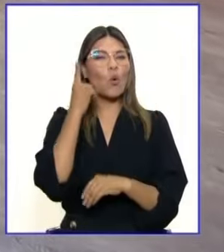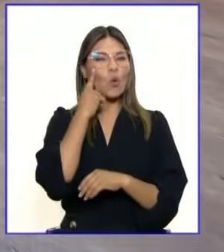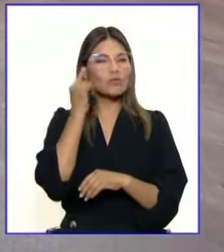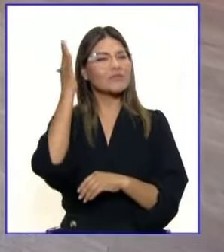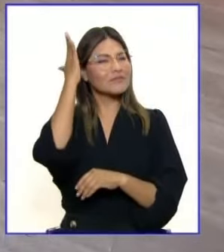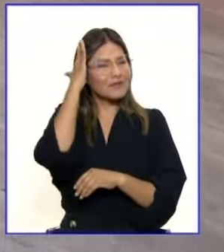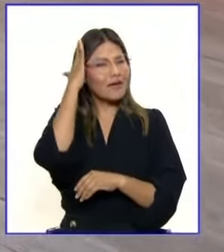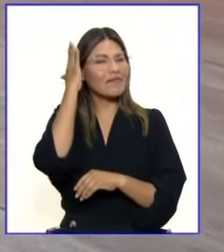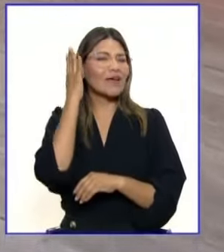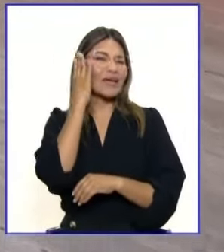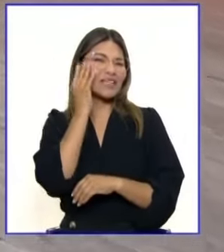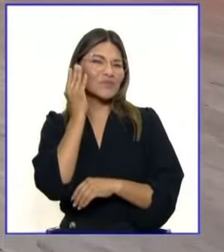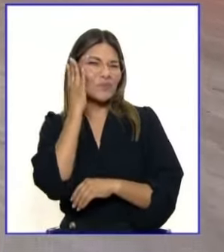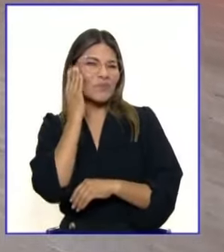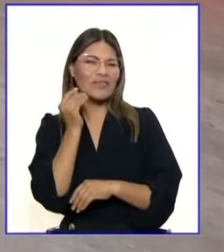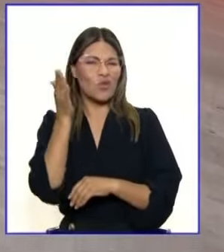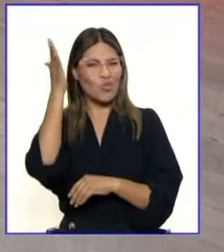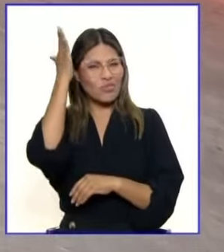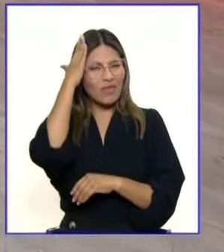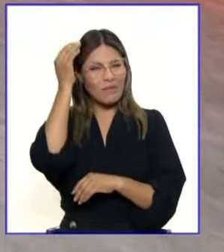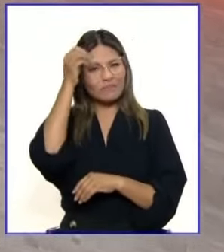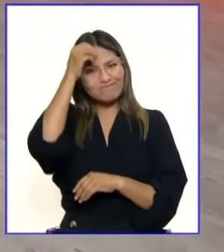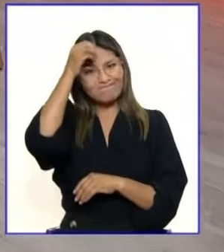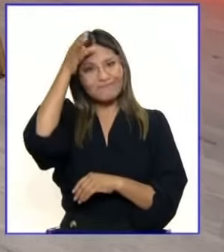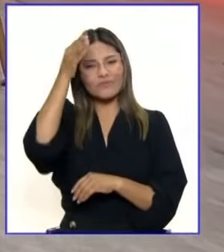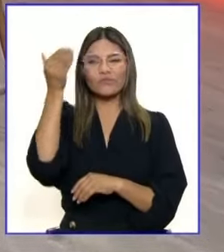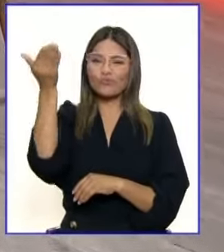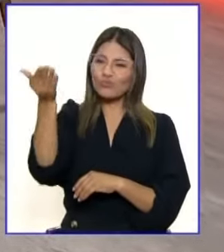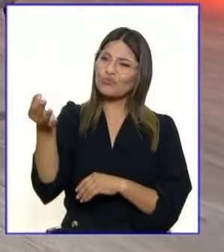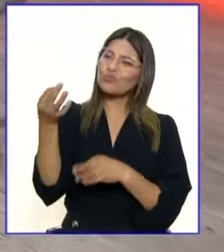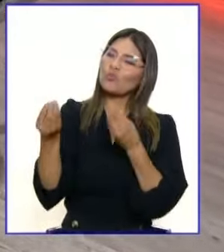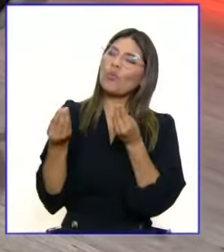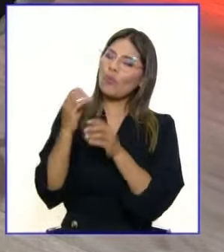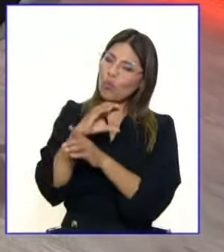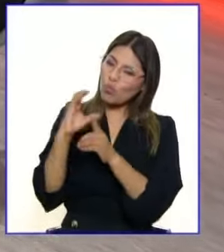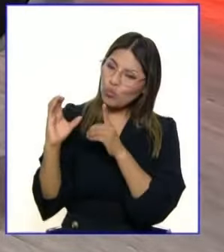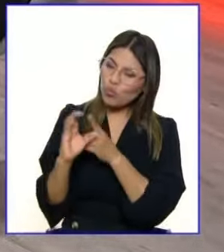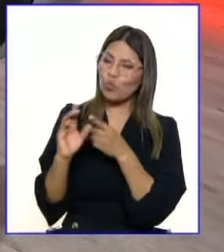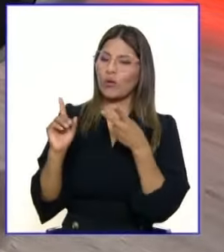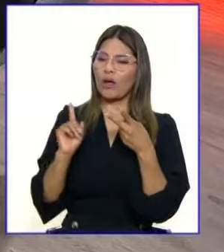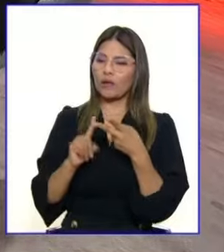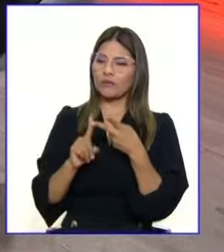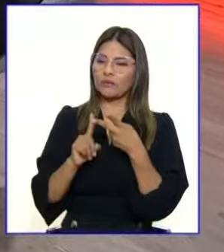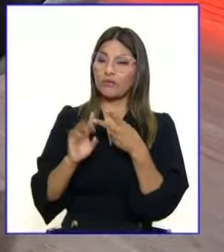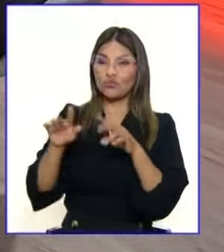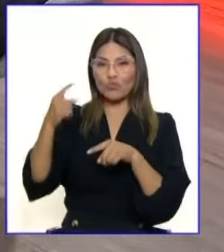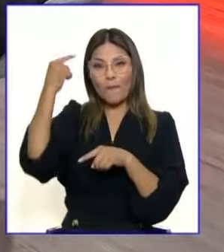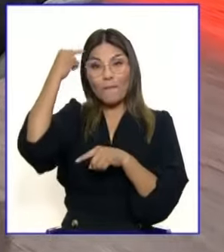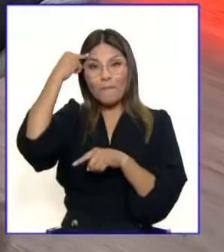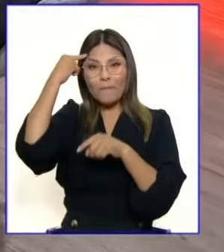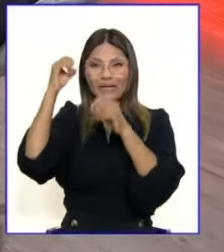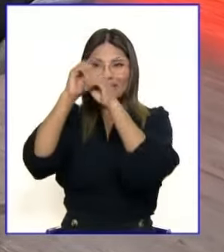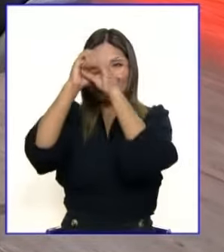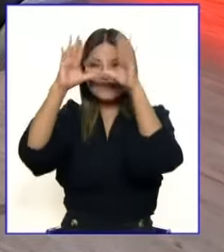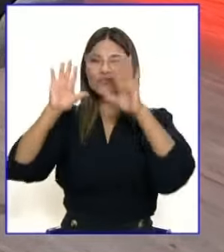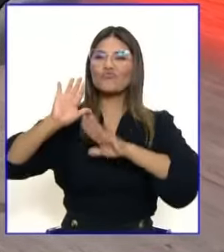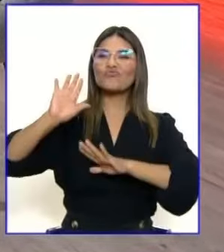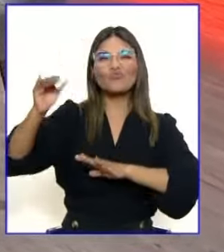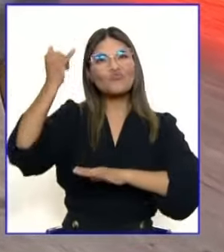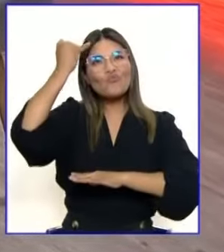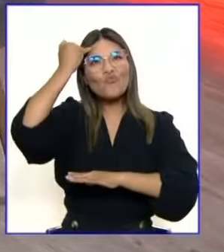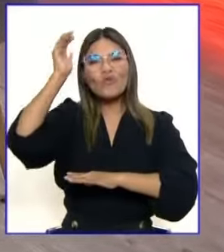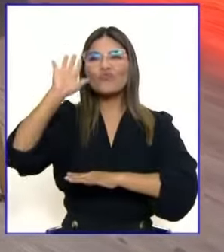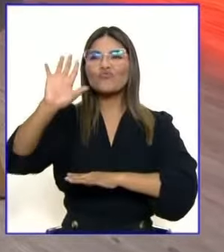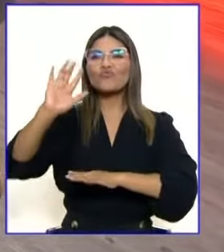¿Cuán importante es conocer la cultura, la idiosincrasia de los países asiáticos